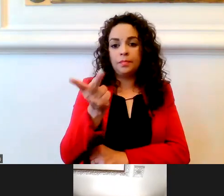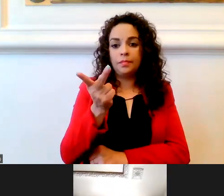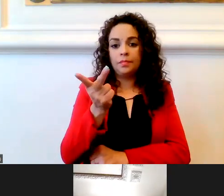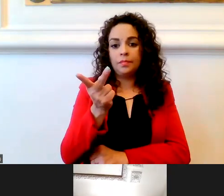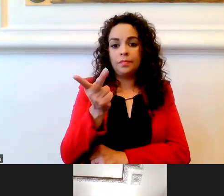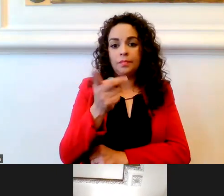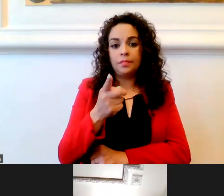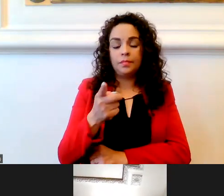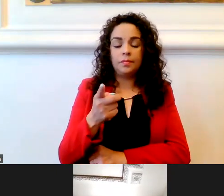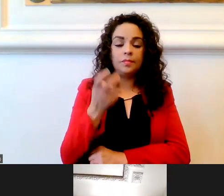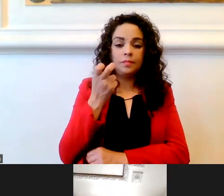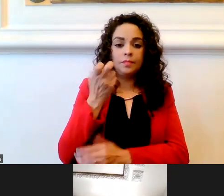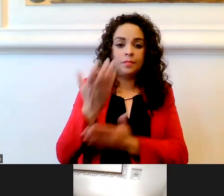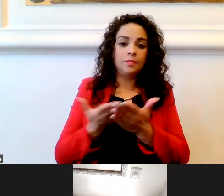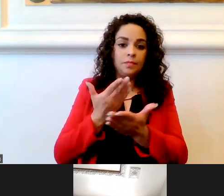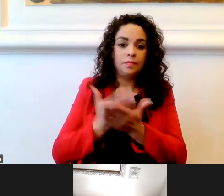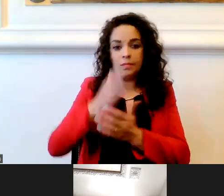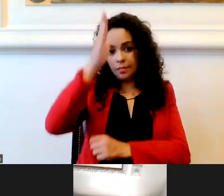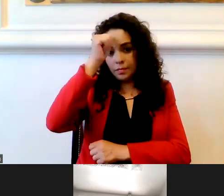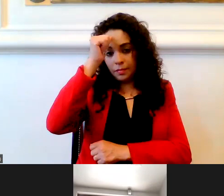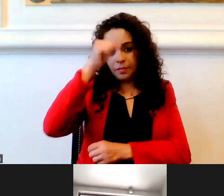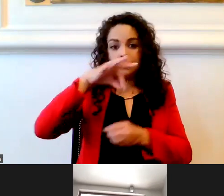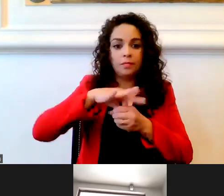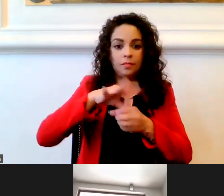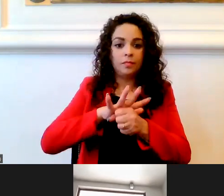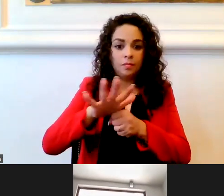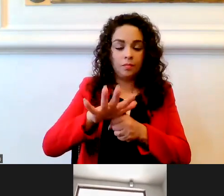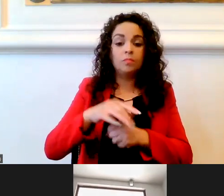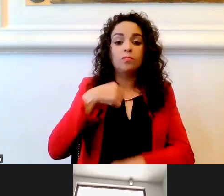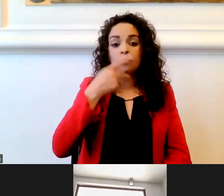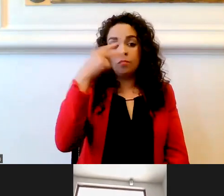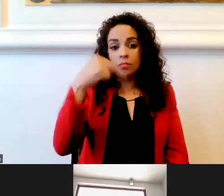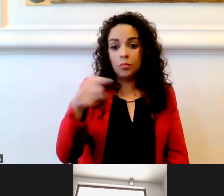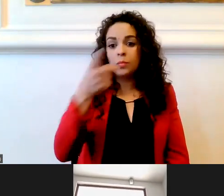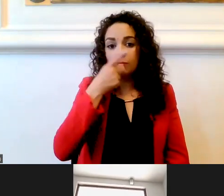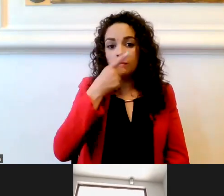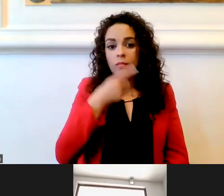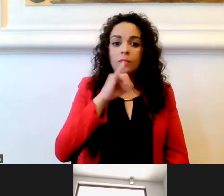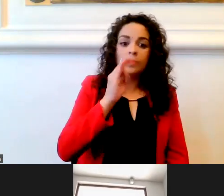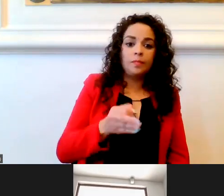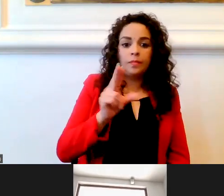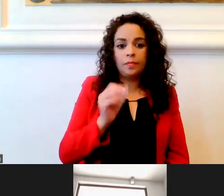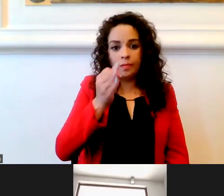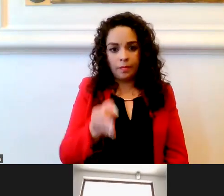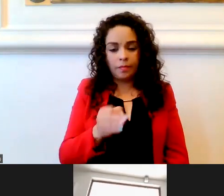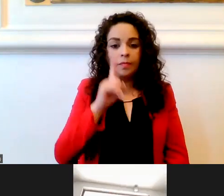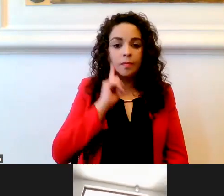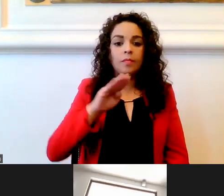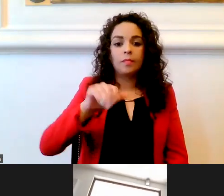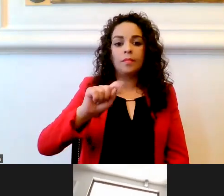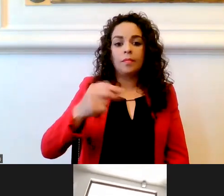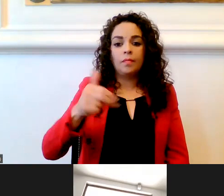a mencionar su nombre y solicito amablemente me indiquen el sentido de su voto. Diputada Marta Soledad Ávila Ventura.